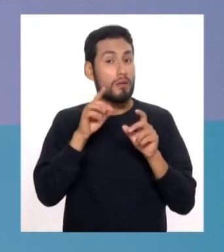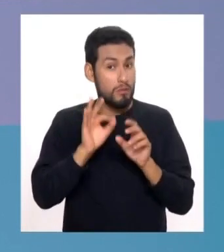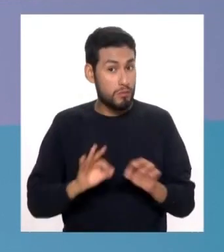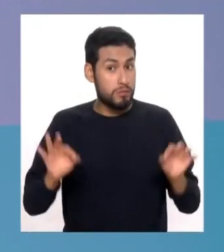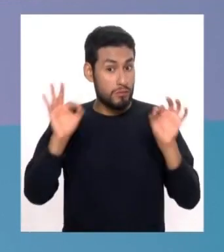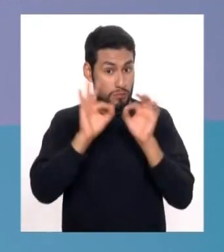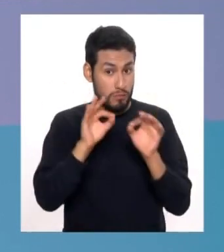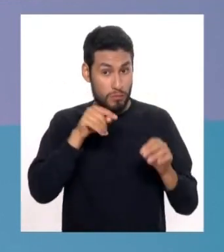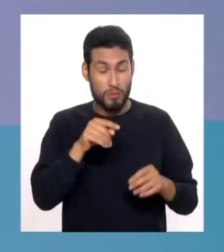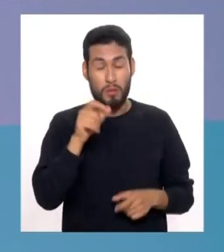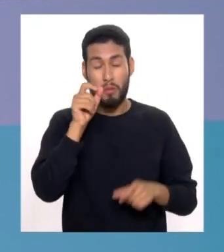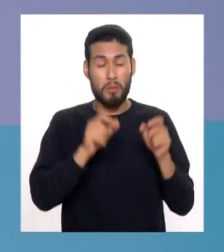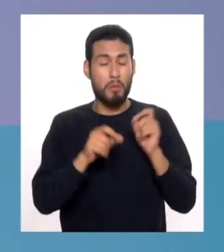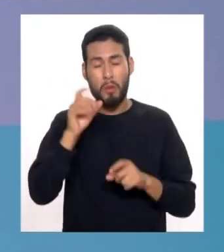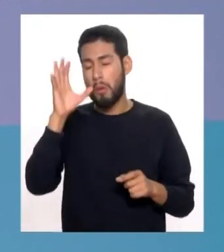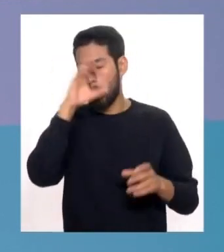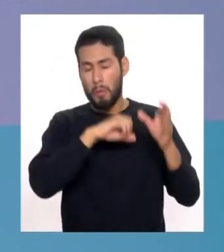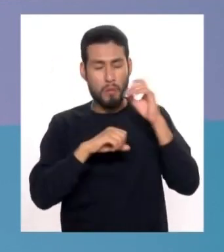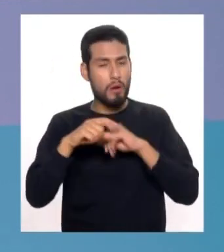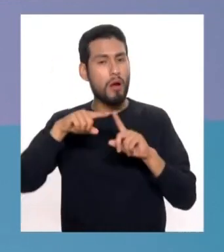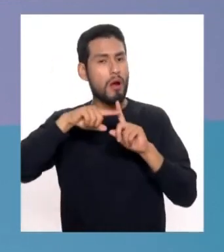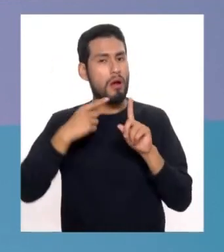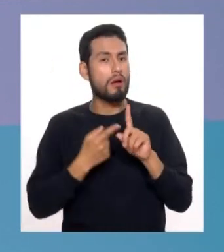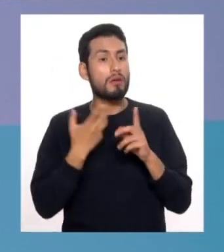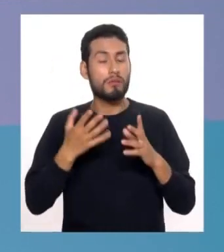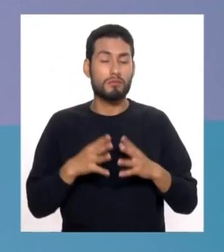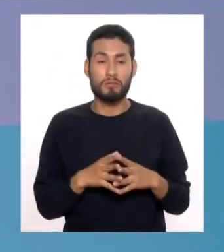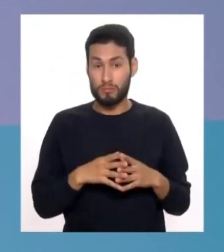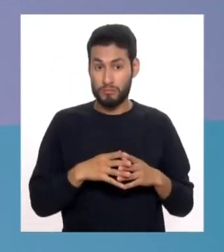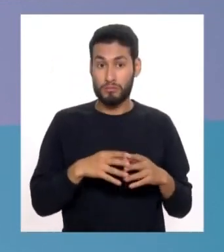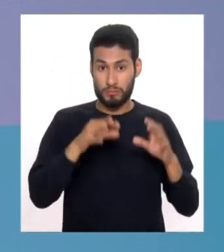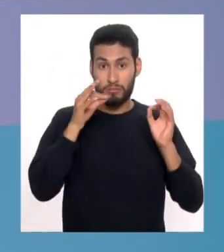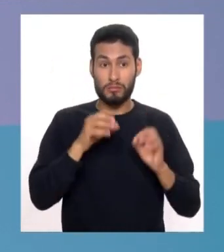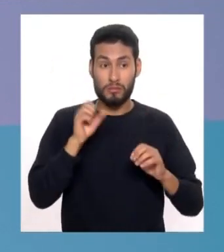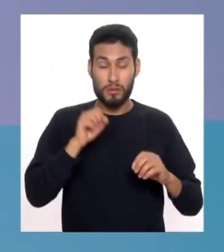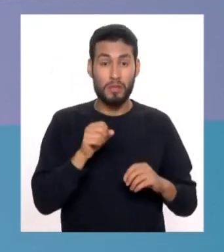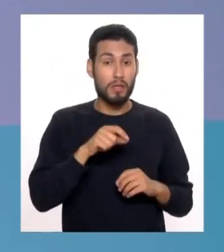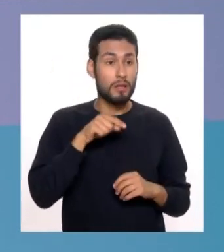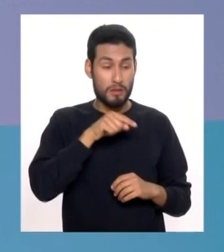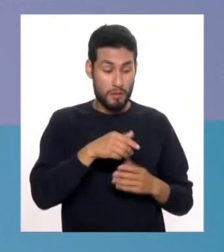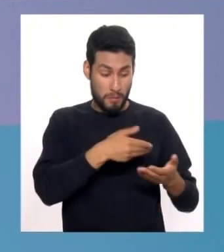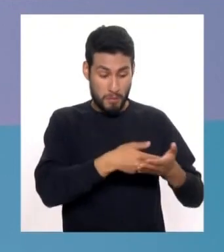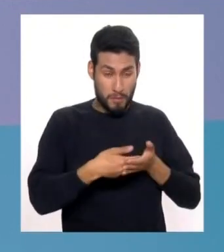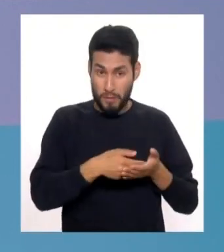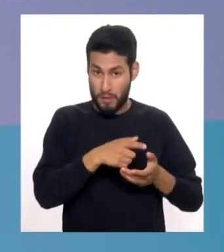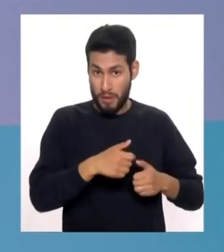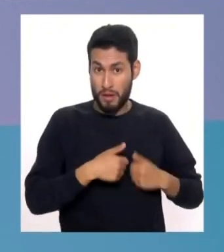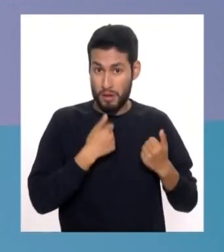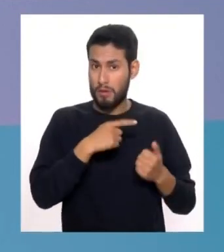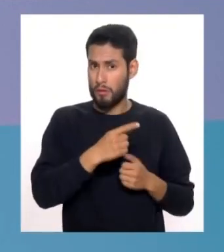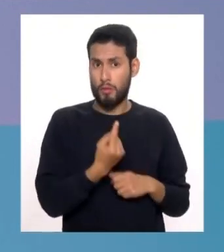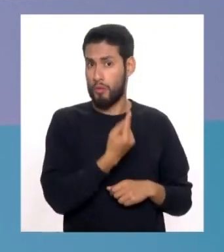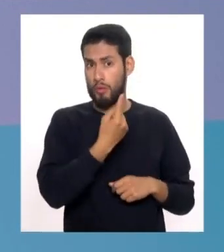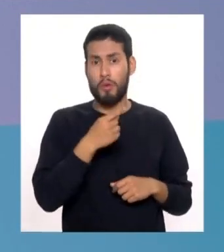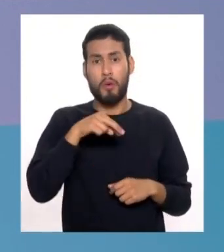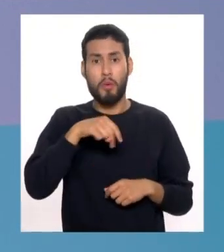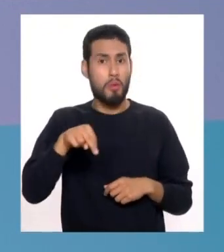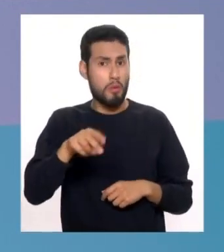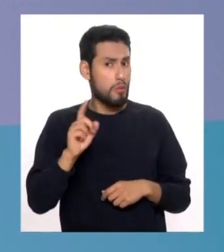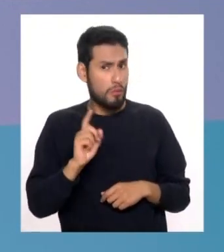importante que no se considera durante el embarazo es que, si bien es cierto, nuestro paciente es el feto, no viene solo, no viene